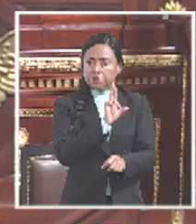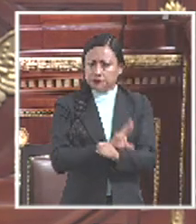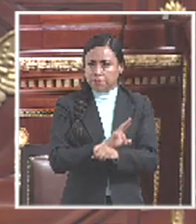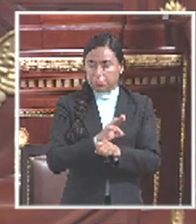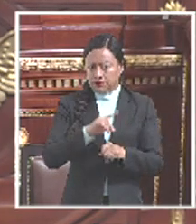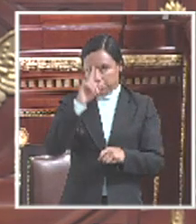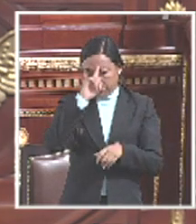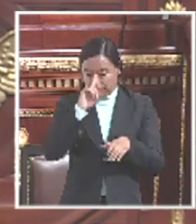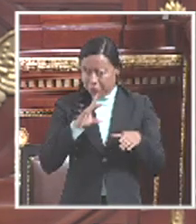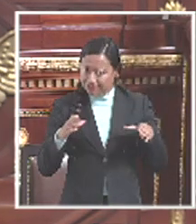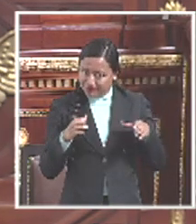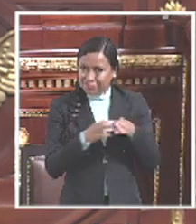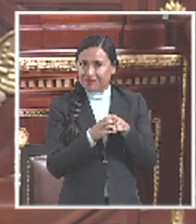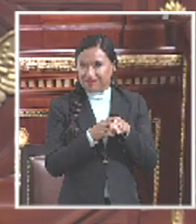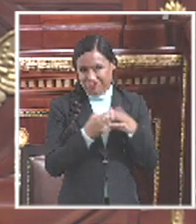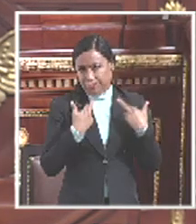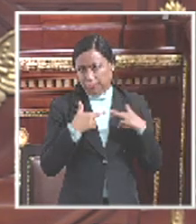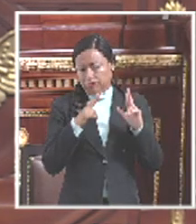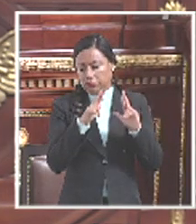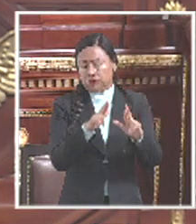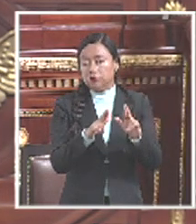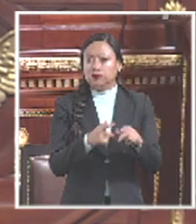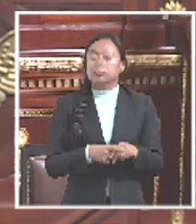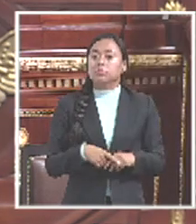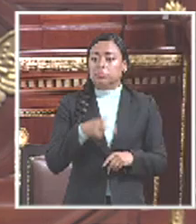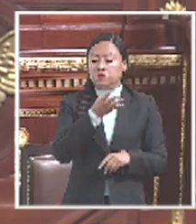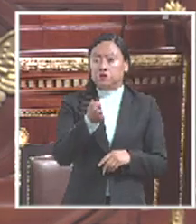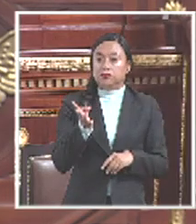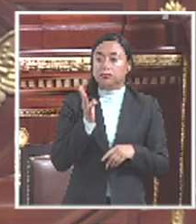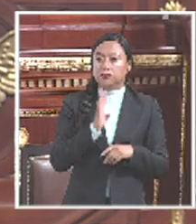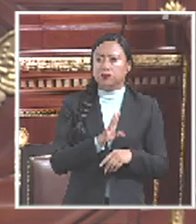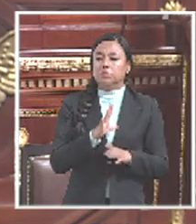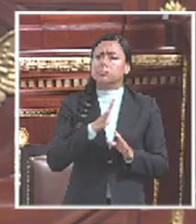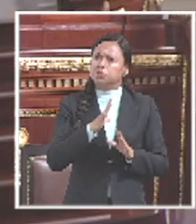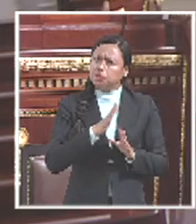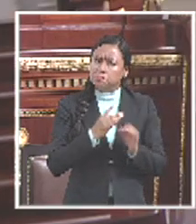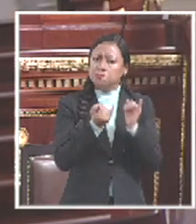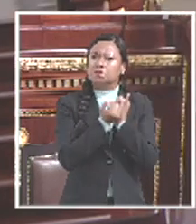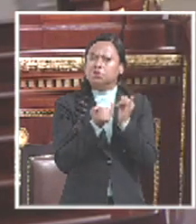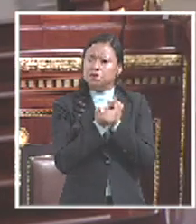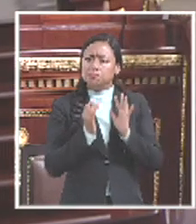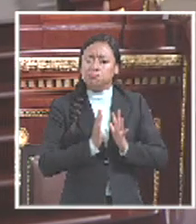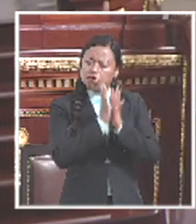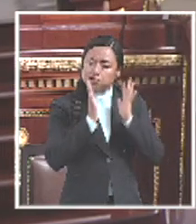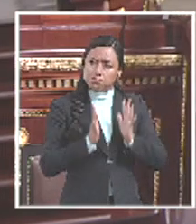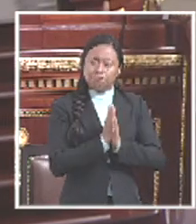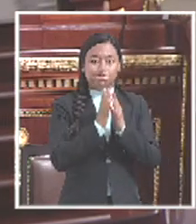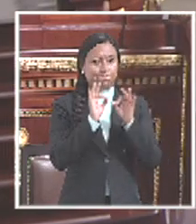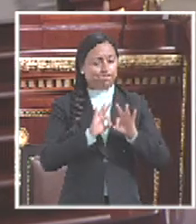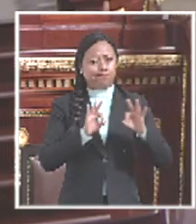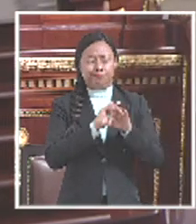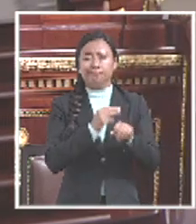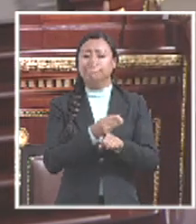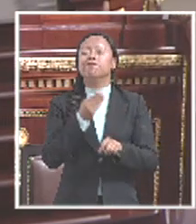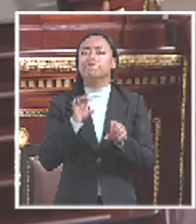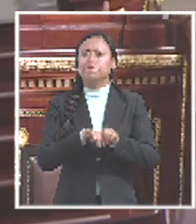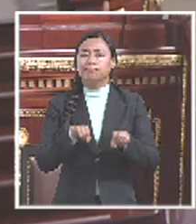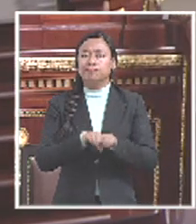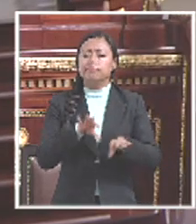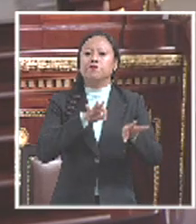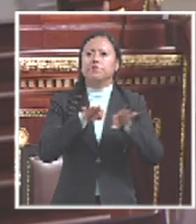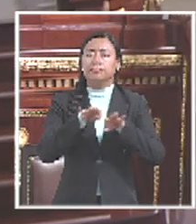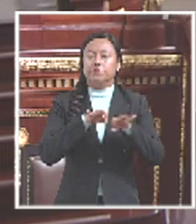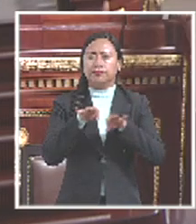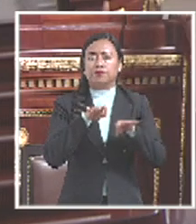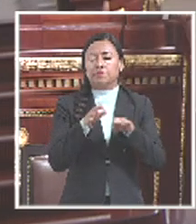Ciudadano, que en este caso tiene y se ha involucrado de una manera importantísima en el trabajo